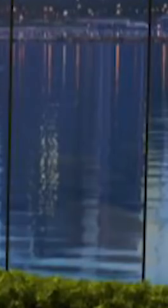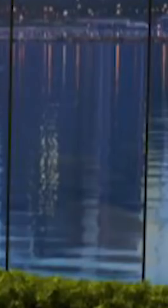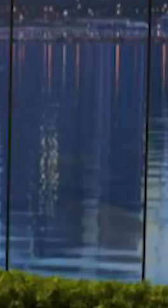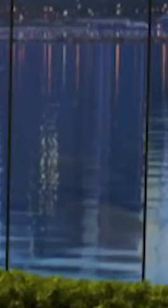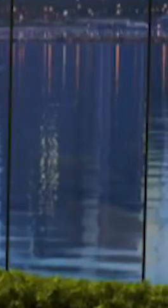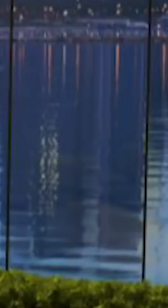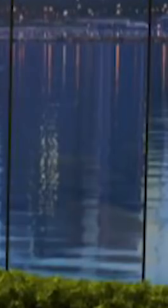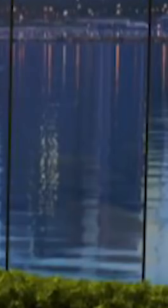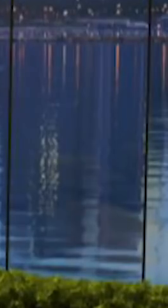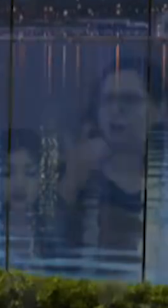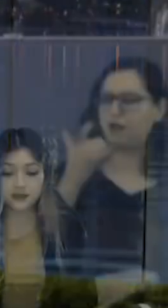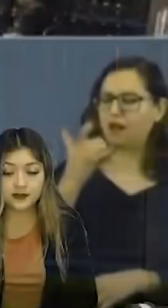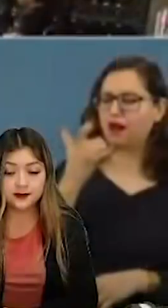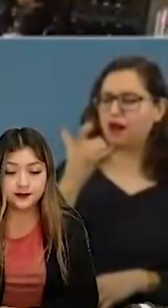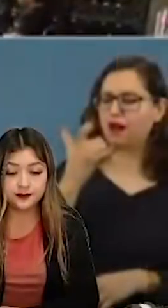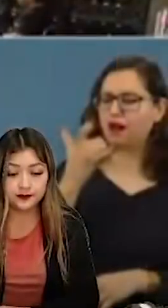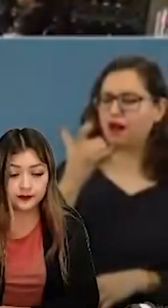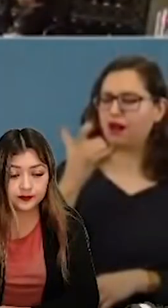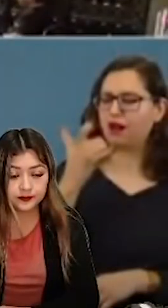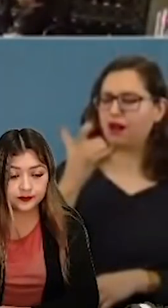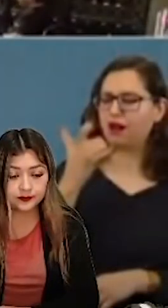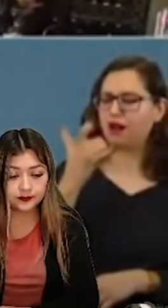Claudio X González.